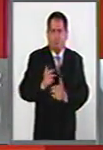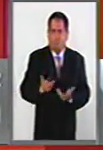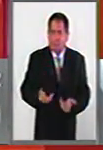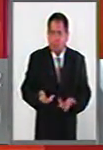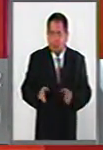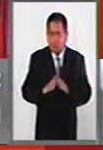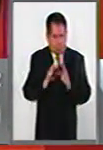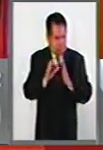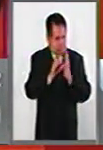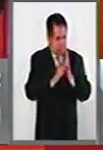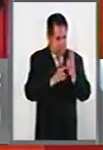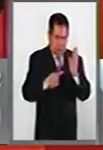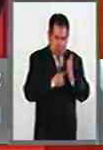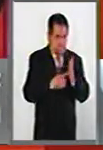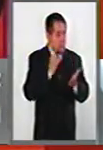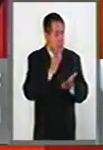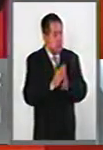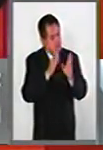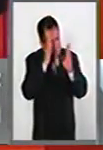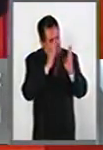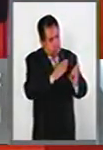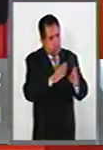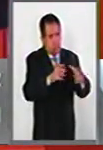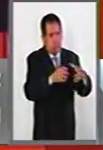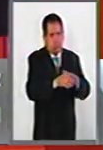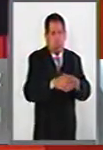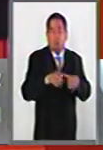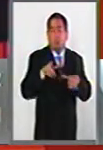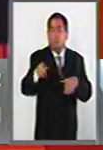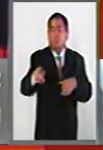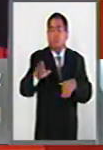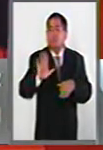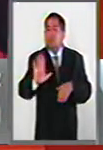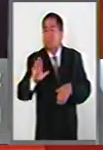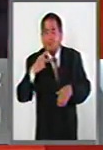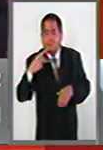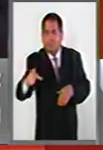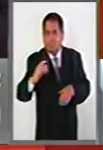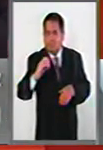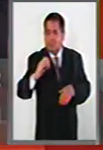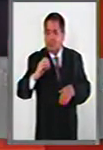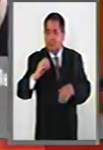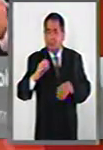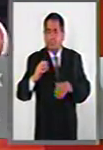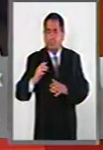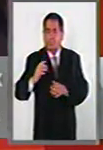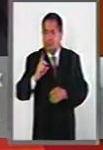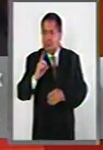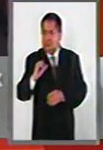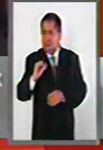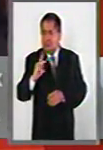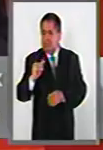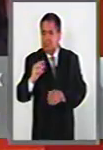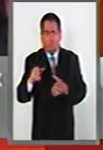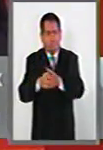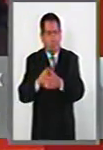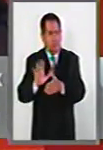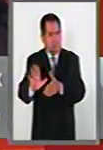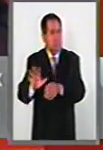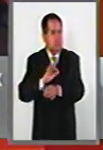Constitución de que solamente pueden actuar en relación con la disciplina militar. Aquí ya tenemos